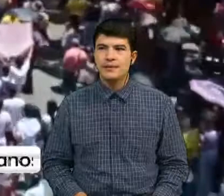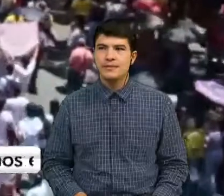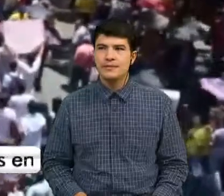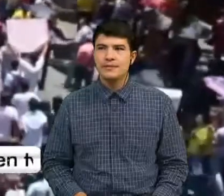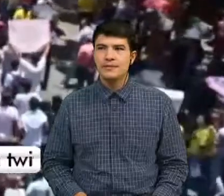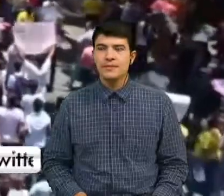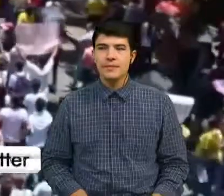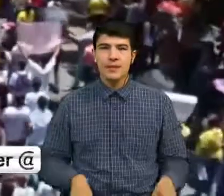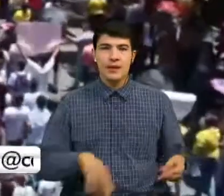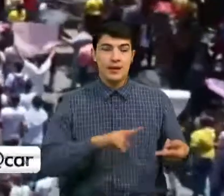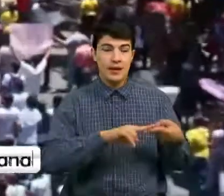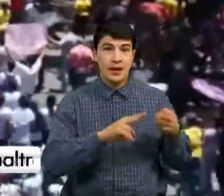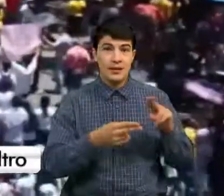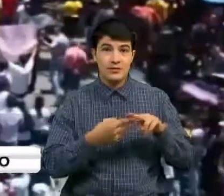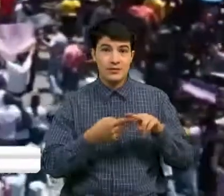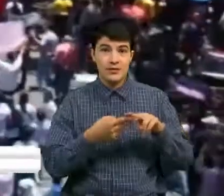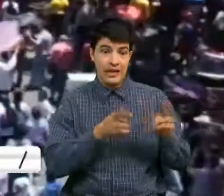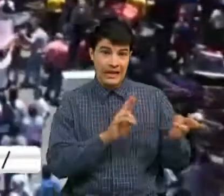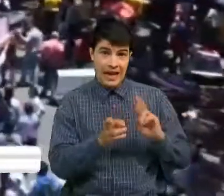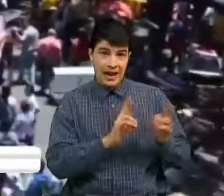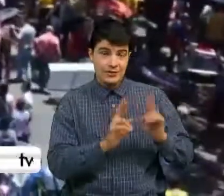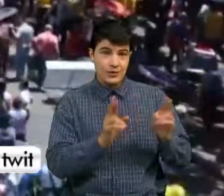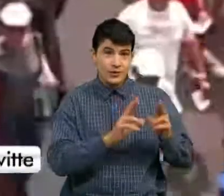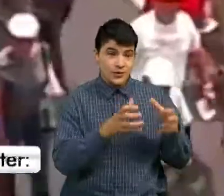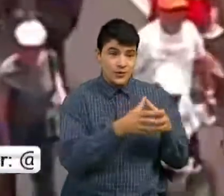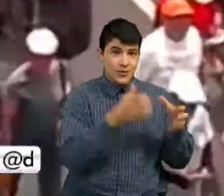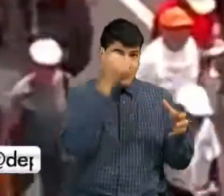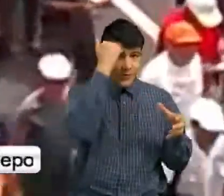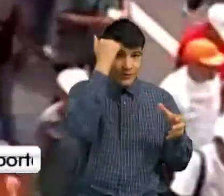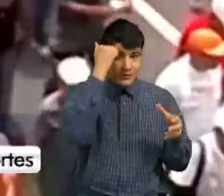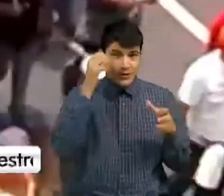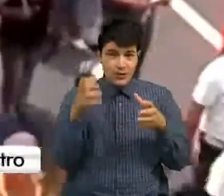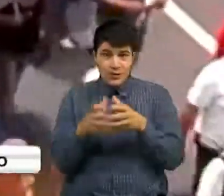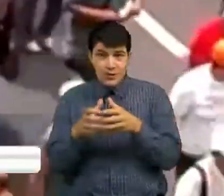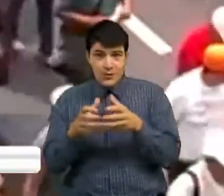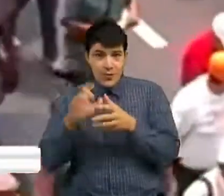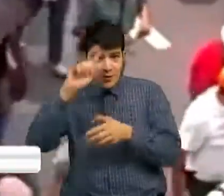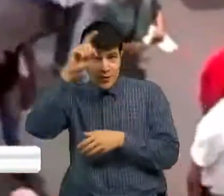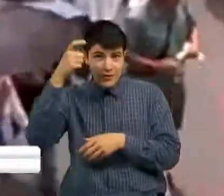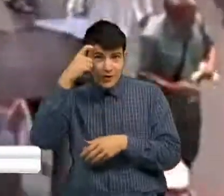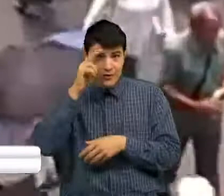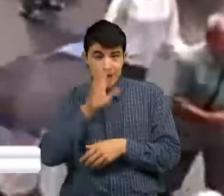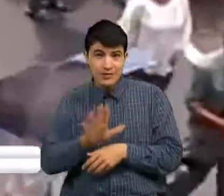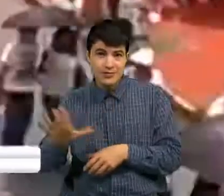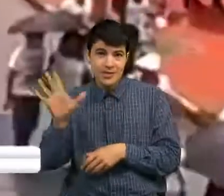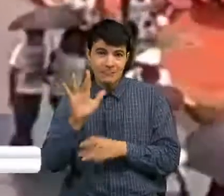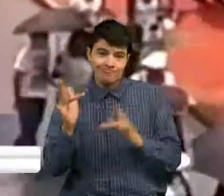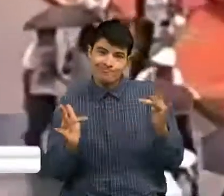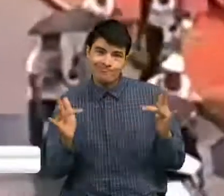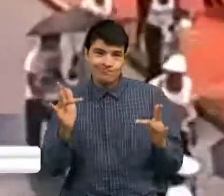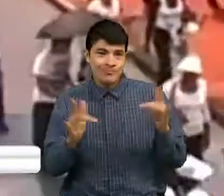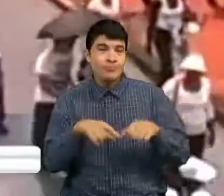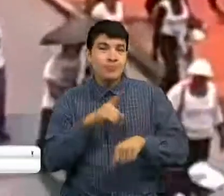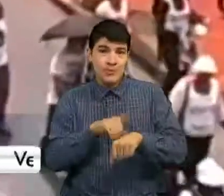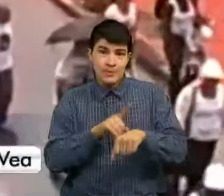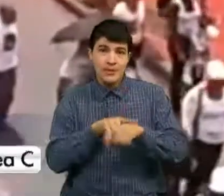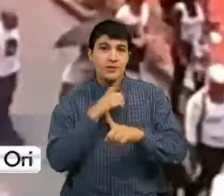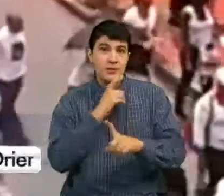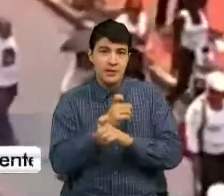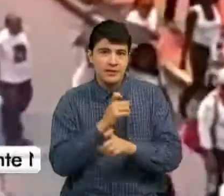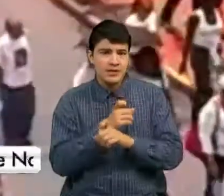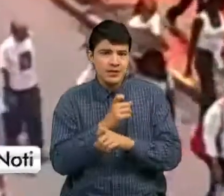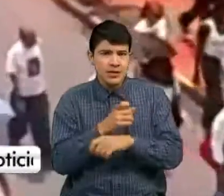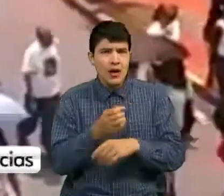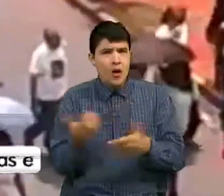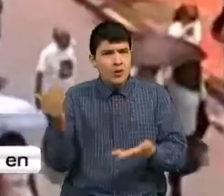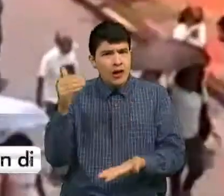Las relaciones entre el Gobierno Nacional y la Federación Colombiana de Trabajadores de la Educación FECODE se encuentran en un momento difícil tras la nueva